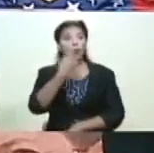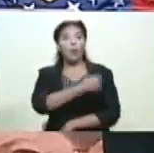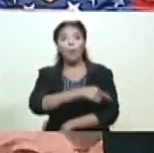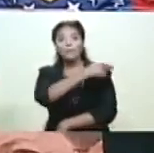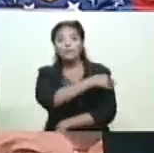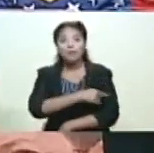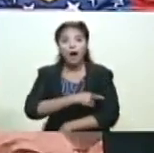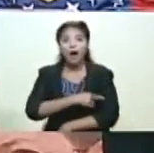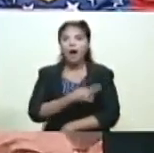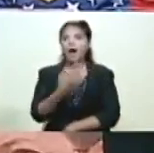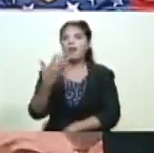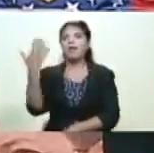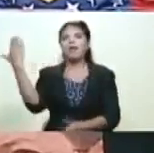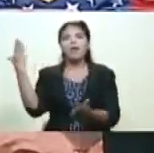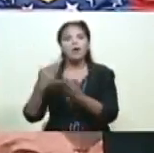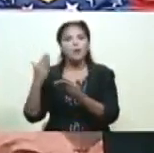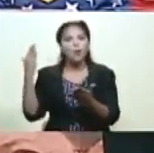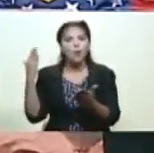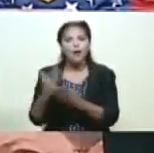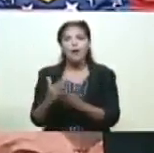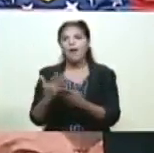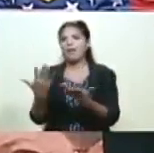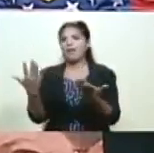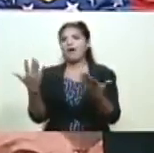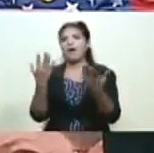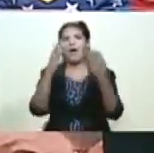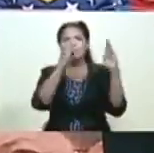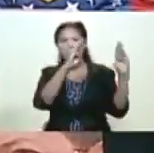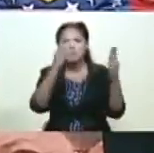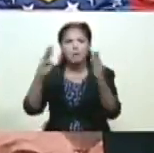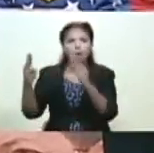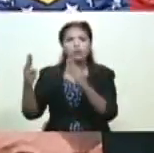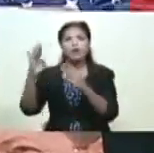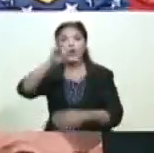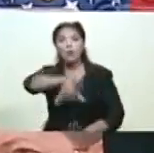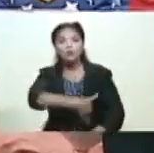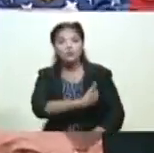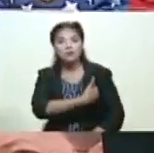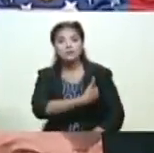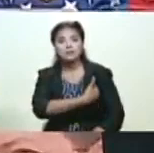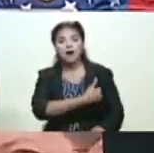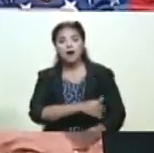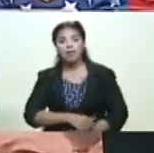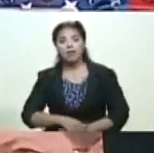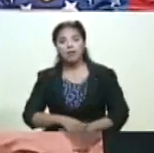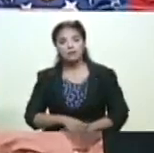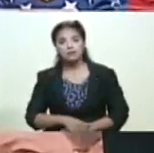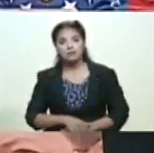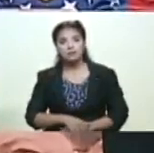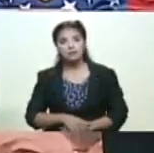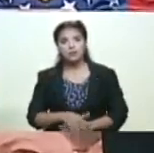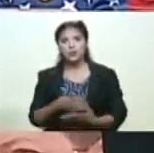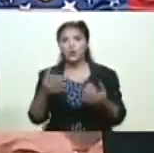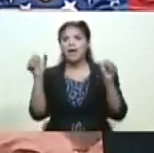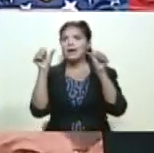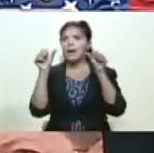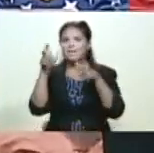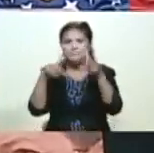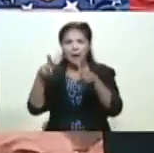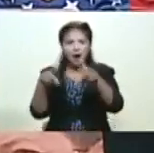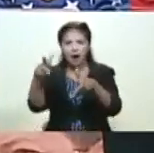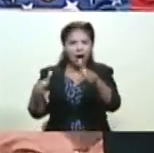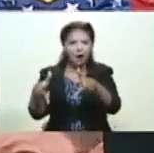Hospitales, escuelas, bibliotecas, universidades, sistemas de